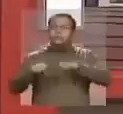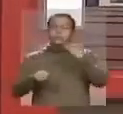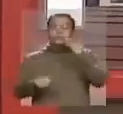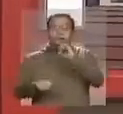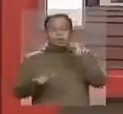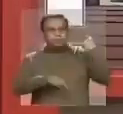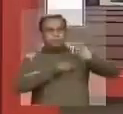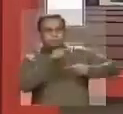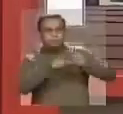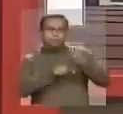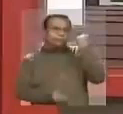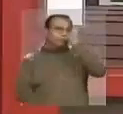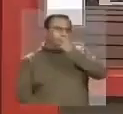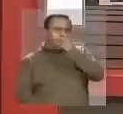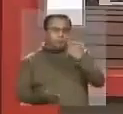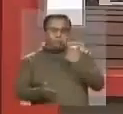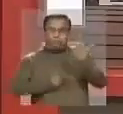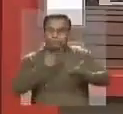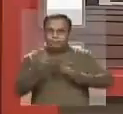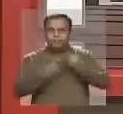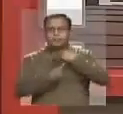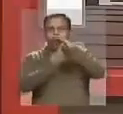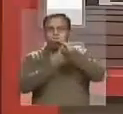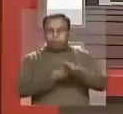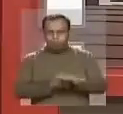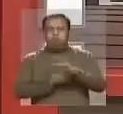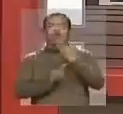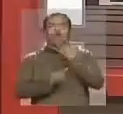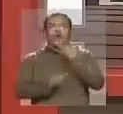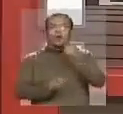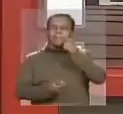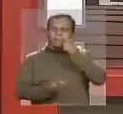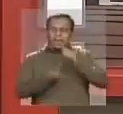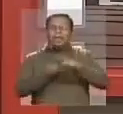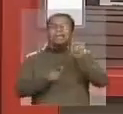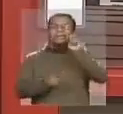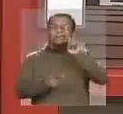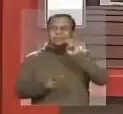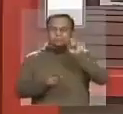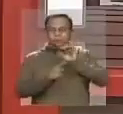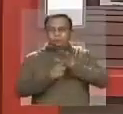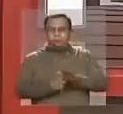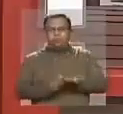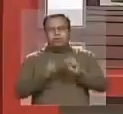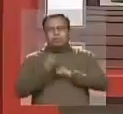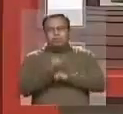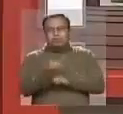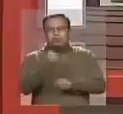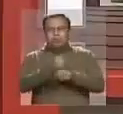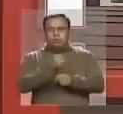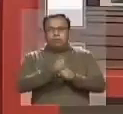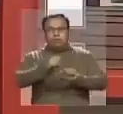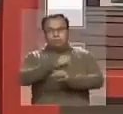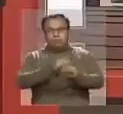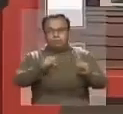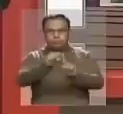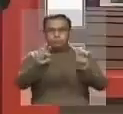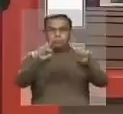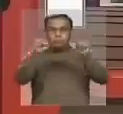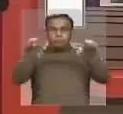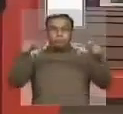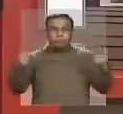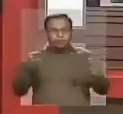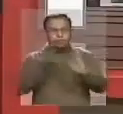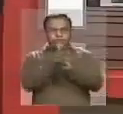con ascendencia africana en su lucha contra la discriminación racial, el sexismo, la pobreza y la exclusión social. Para empezar, como siempre,